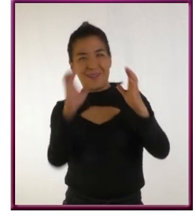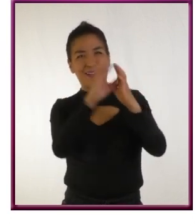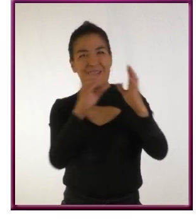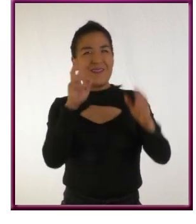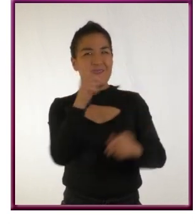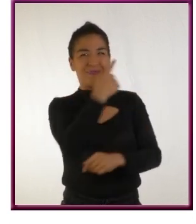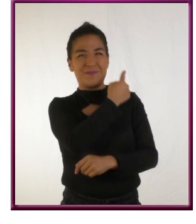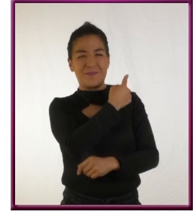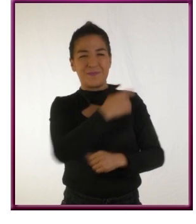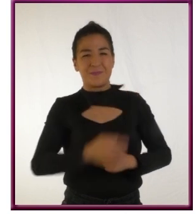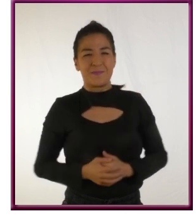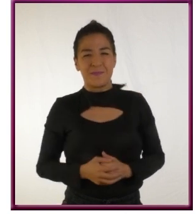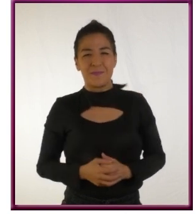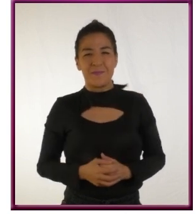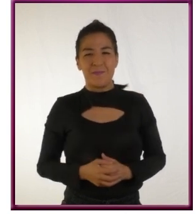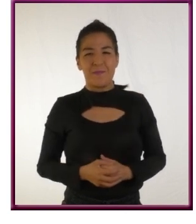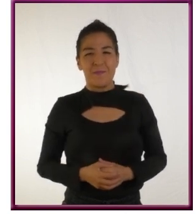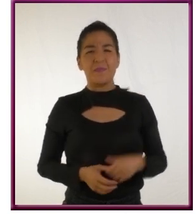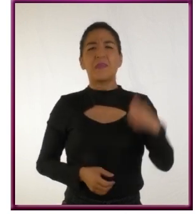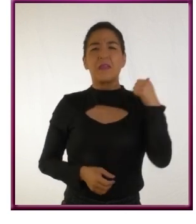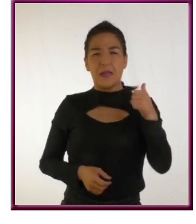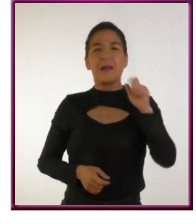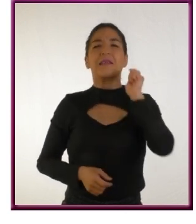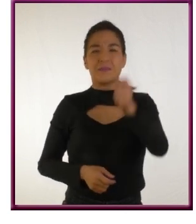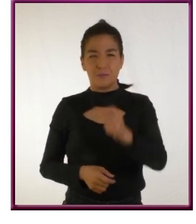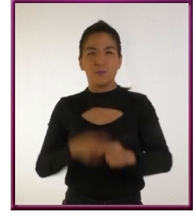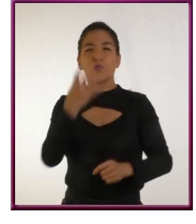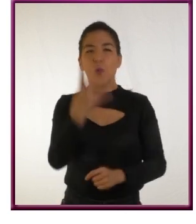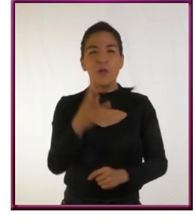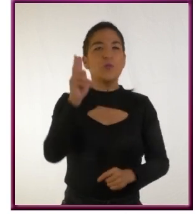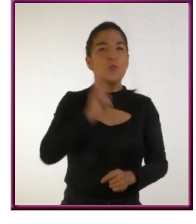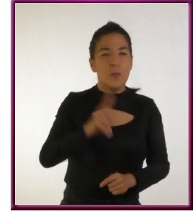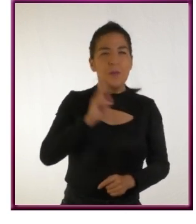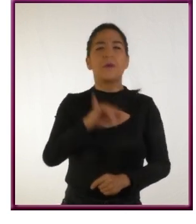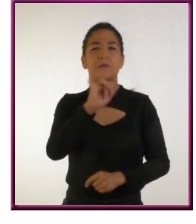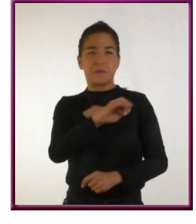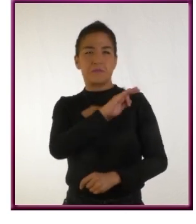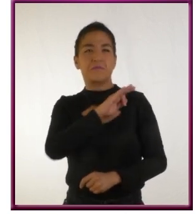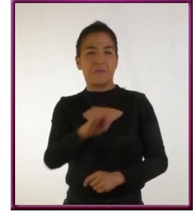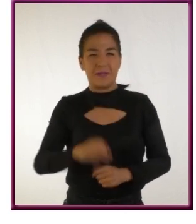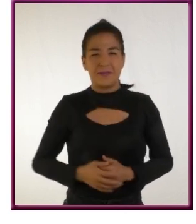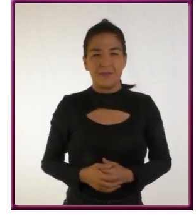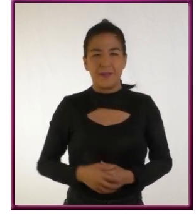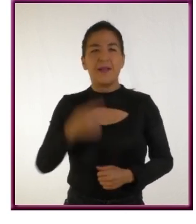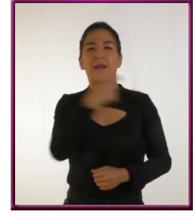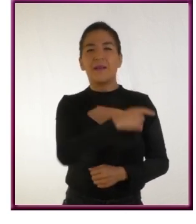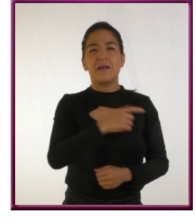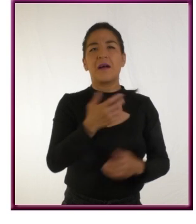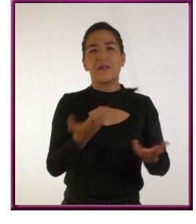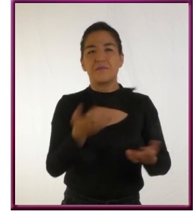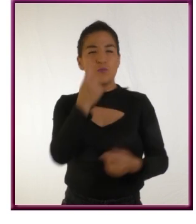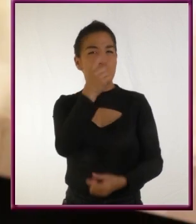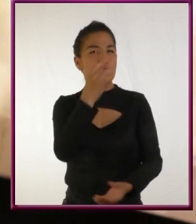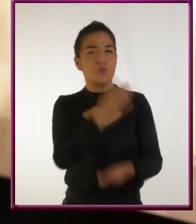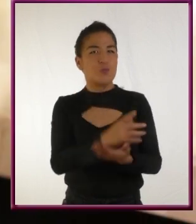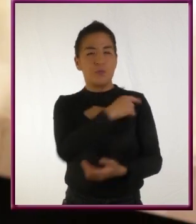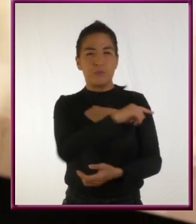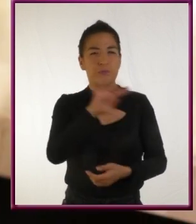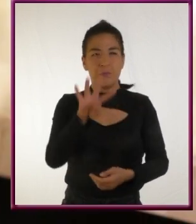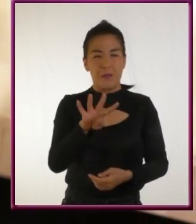quedan, y está claro que estas son las únicas 4 posibilidades que hay. Solamente hay esas